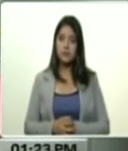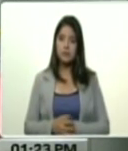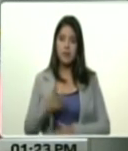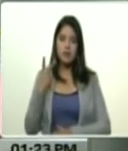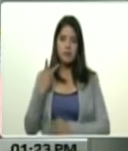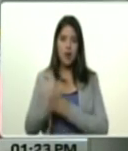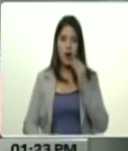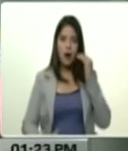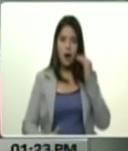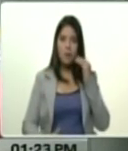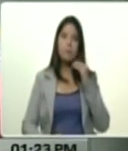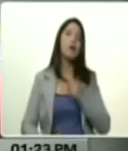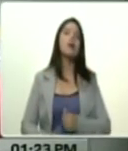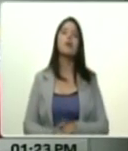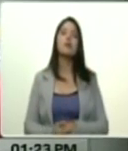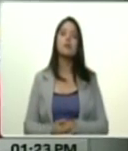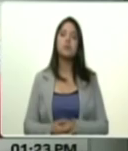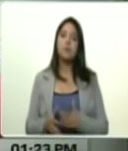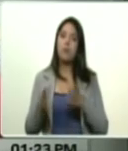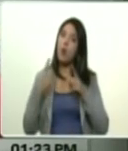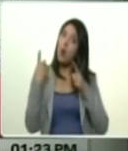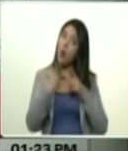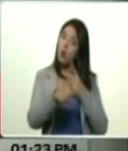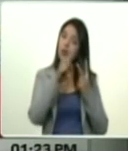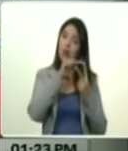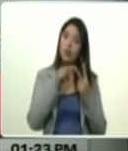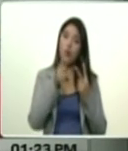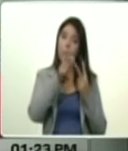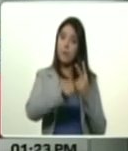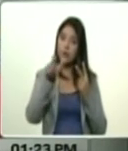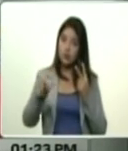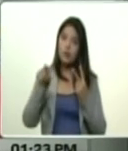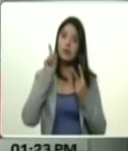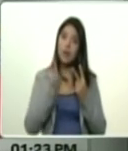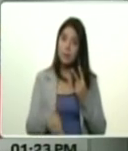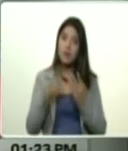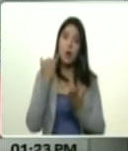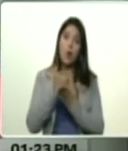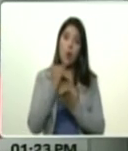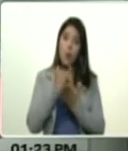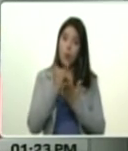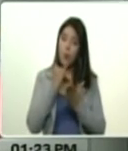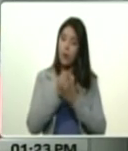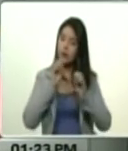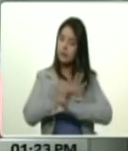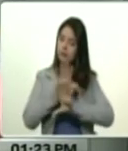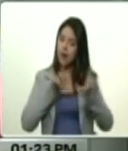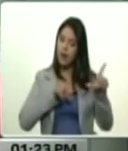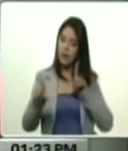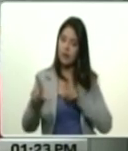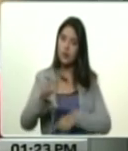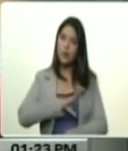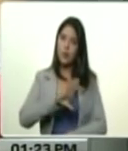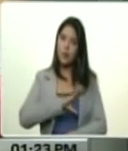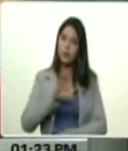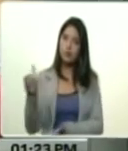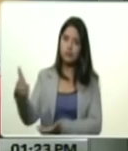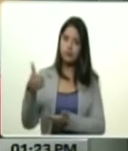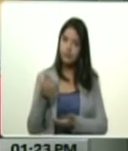del sitio y es evacuado del área por las otras dos personas, también como evidencia colectada la tenemos en nuestro poder.